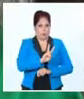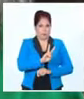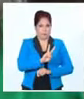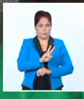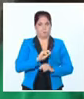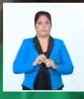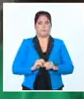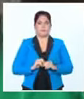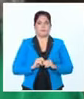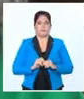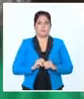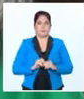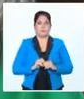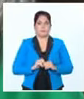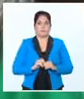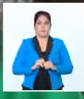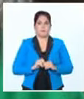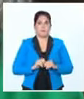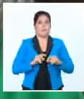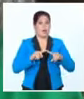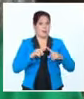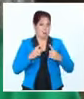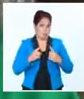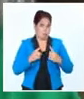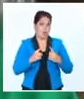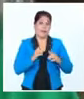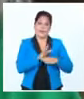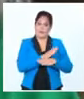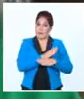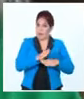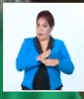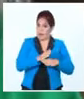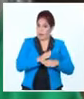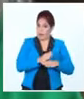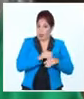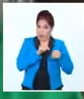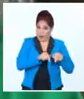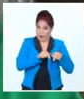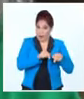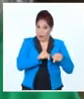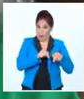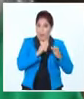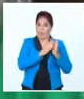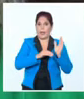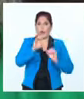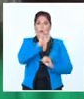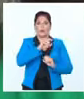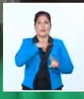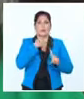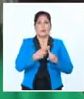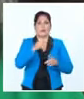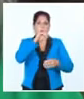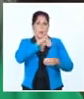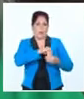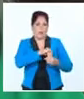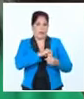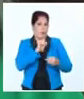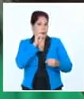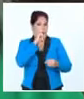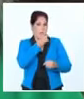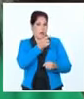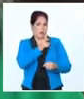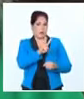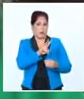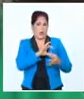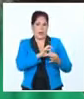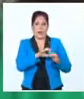dos veces, por supuesto para cohortes distintos. Nosotros ahora enfrentaremos en octubre los exámenes de ingreso de los que han concluido su